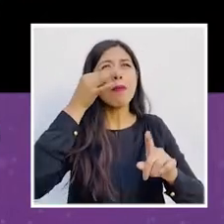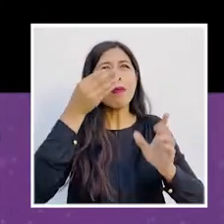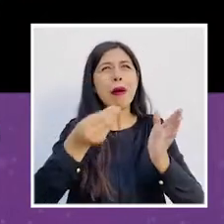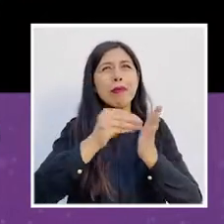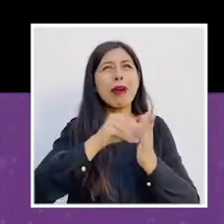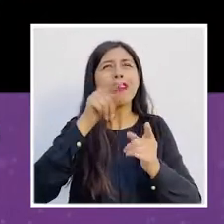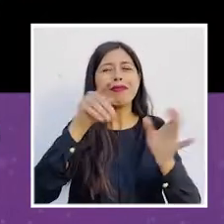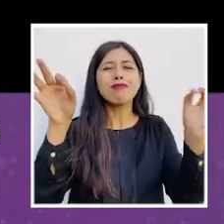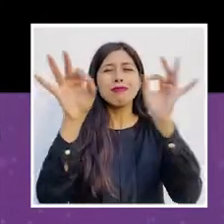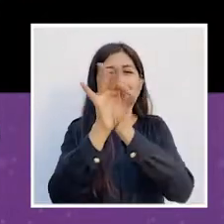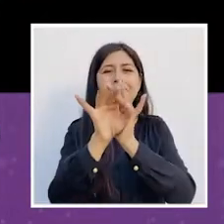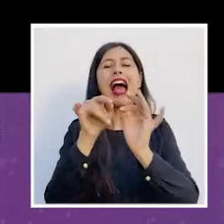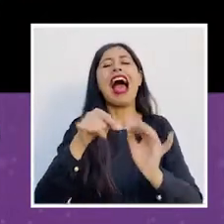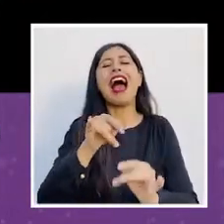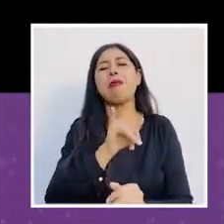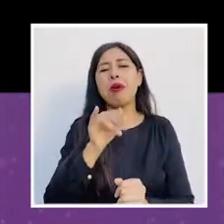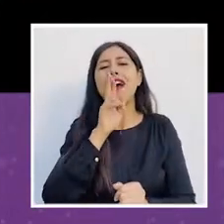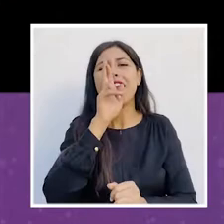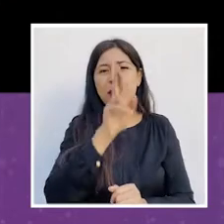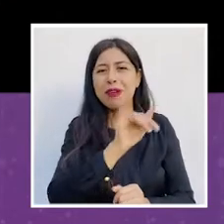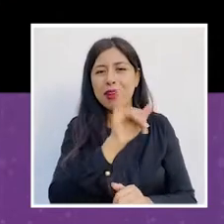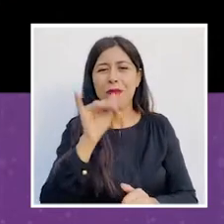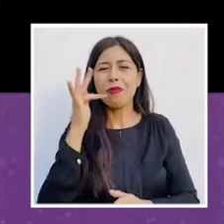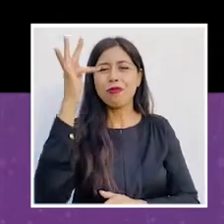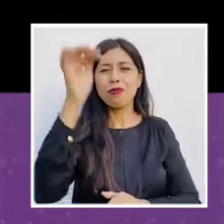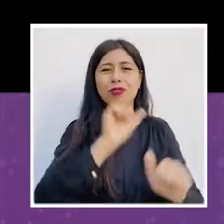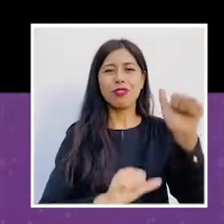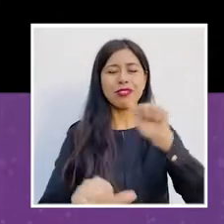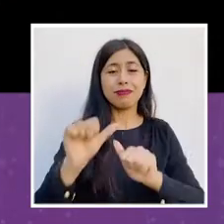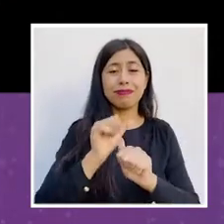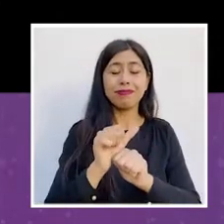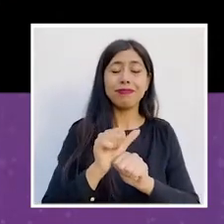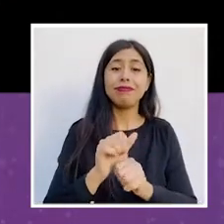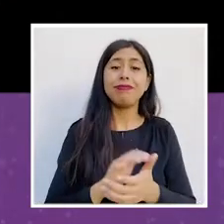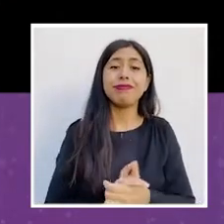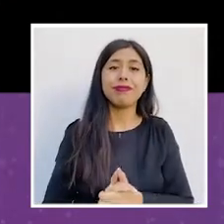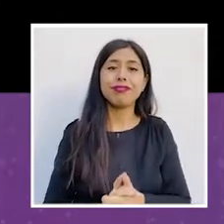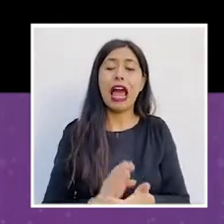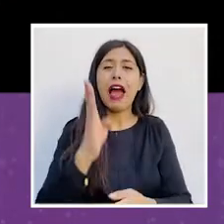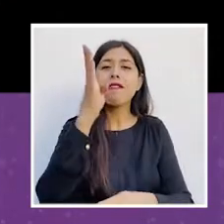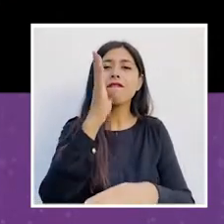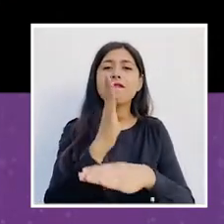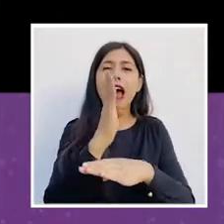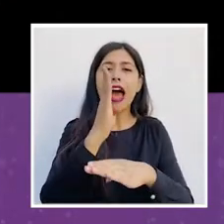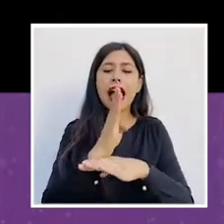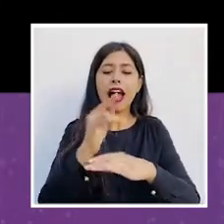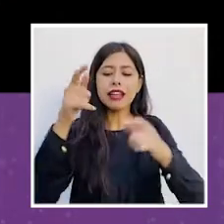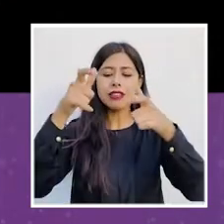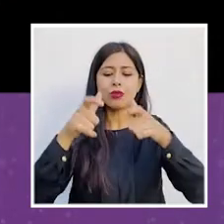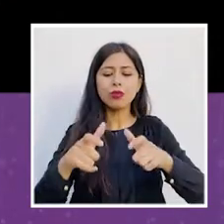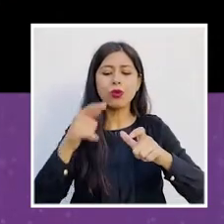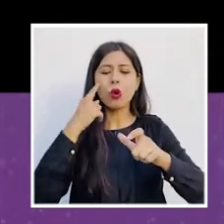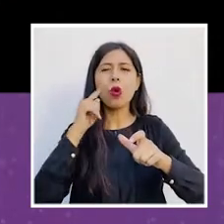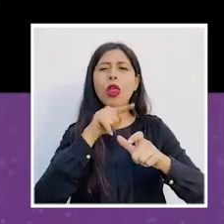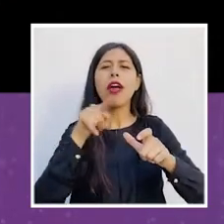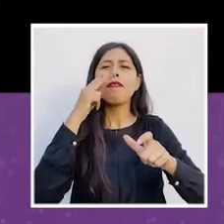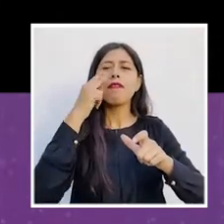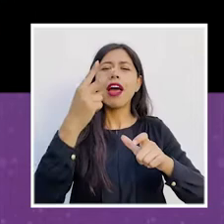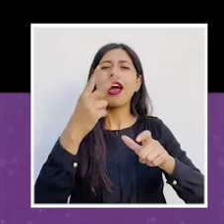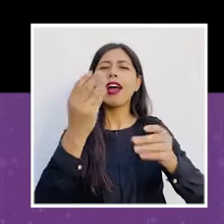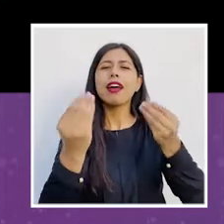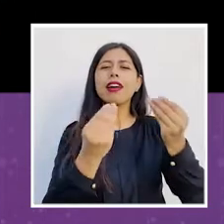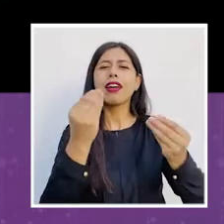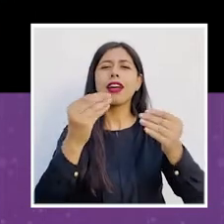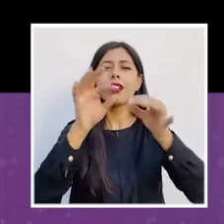mayores observaciones de los eclipses solares. Y en la base de la corona, ustedes pueden